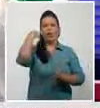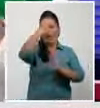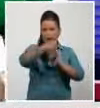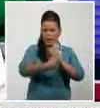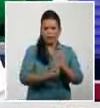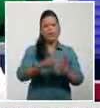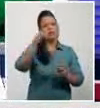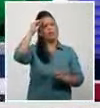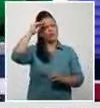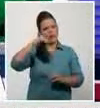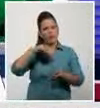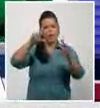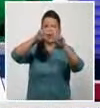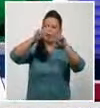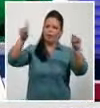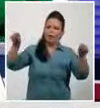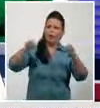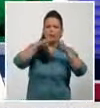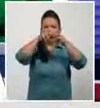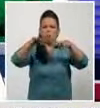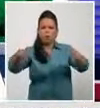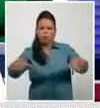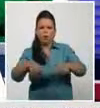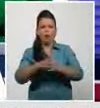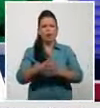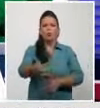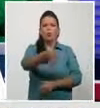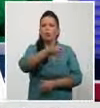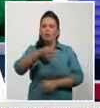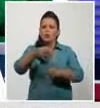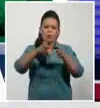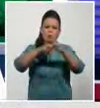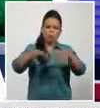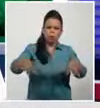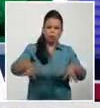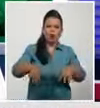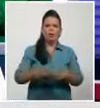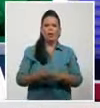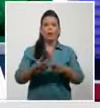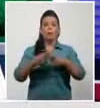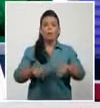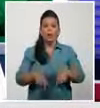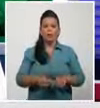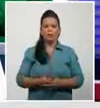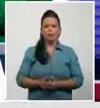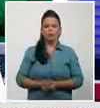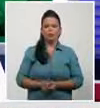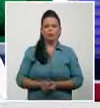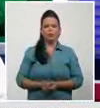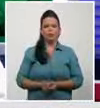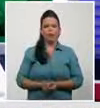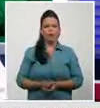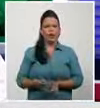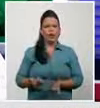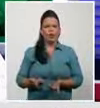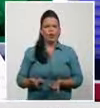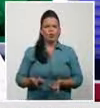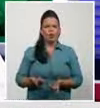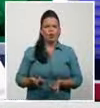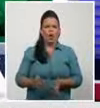país, en los municipios del país, es que generalmente no son grandes eventos, sino son más